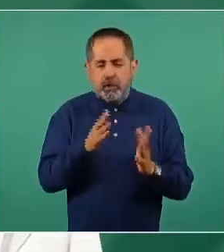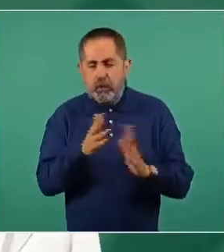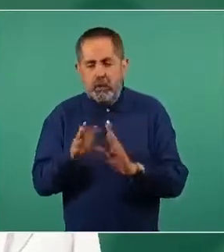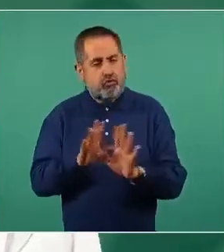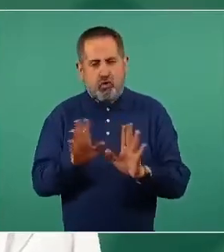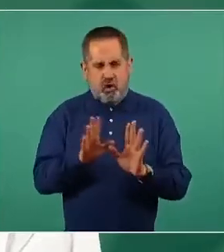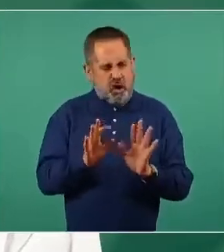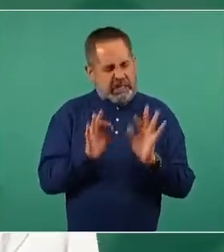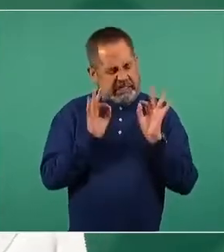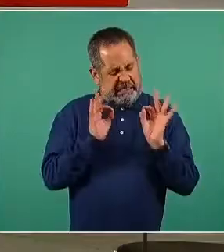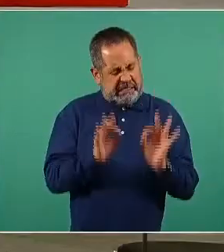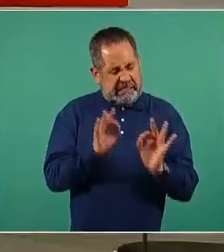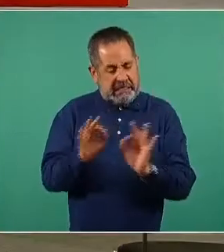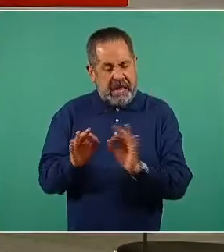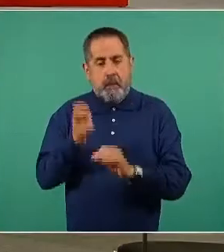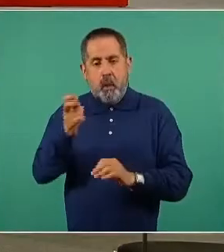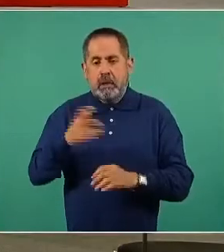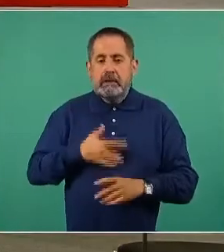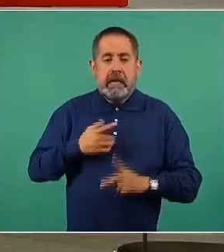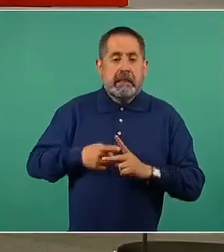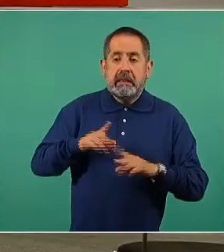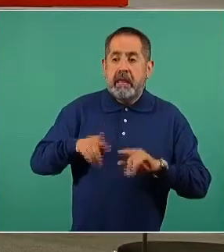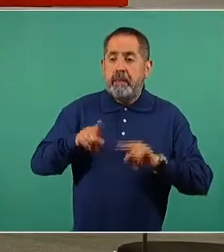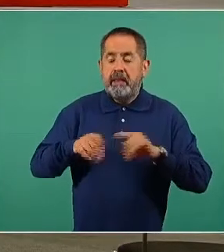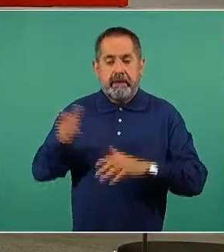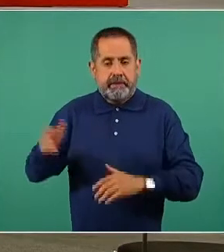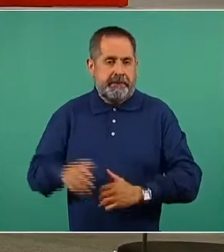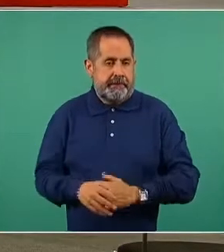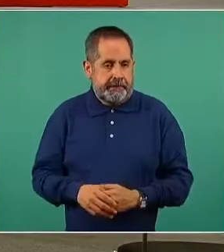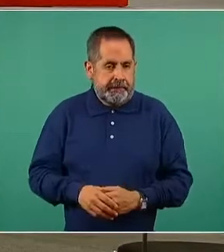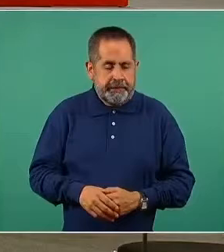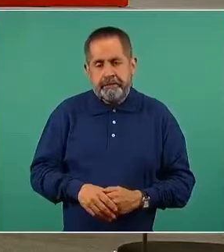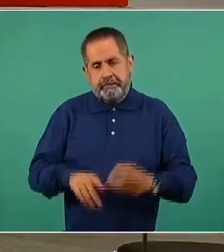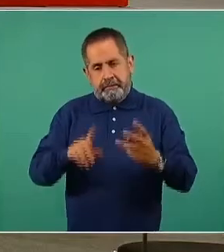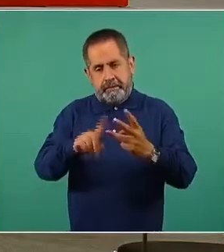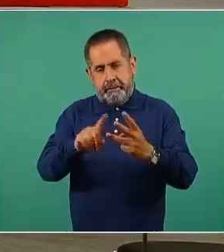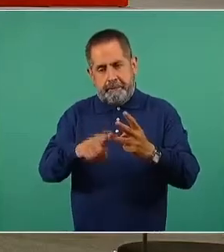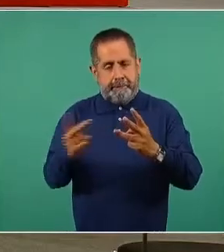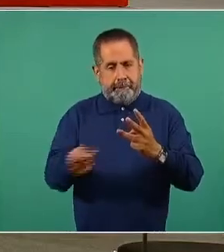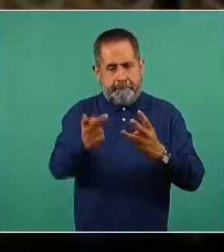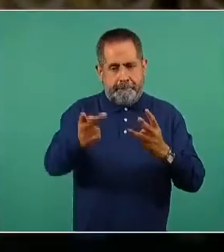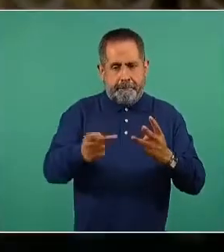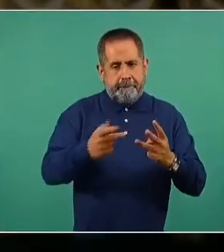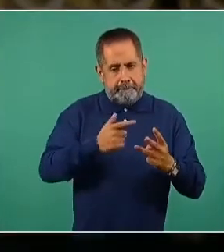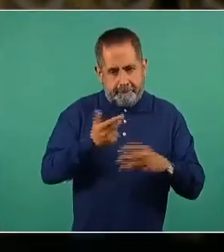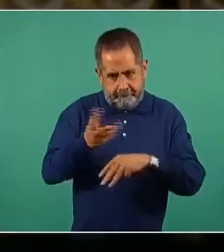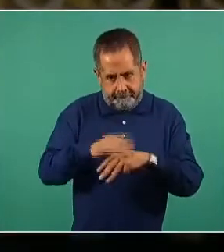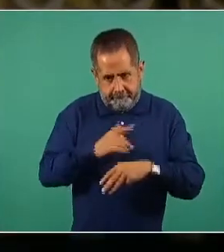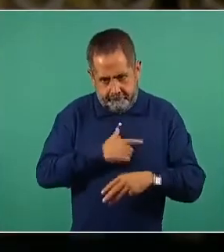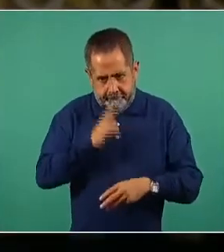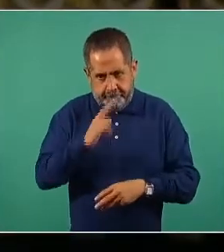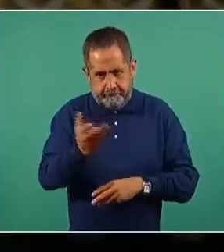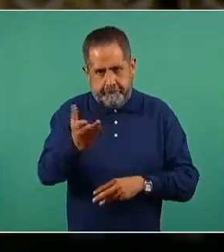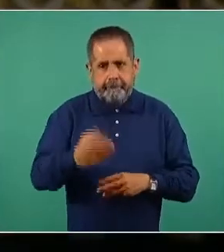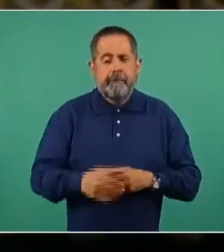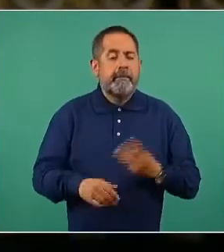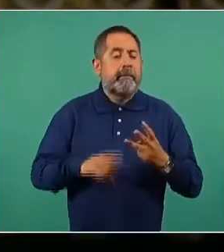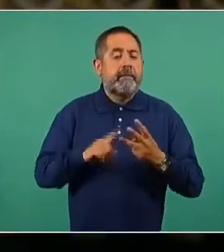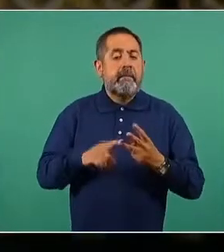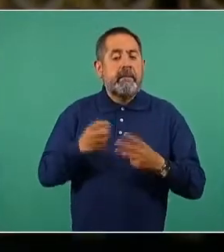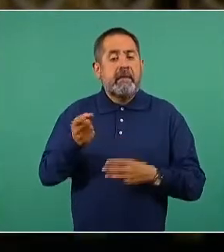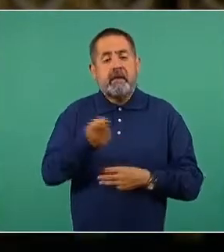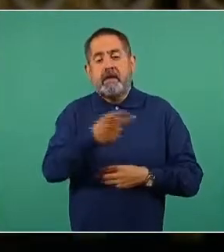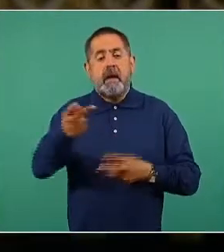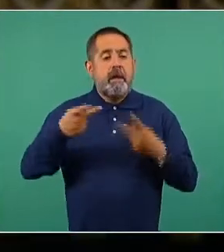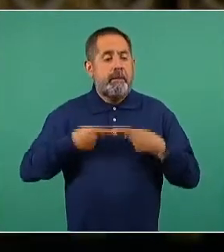la vamos aplicando. Y una tercera pregunta, a quien guste responder. Para los pacientes que